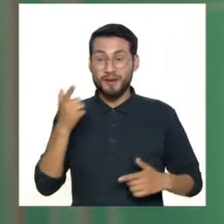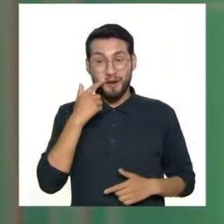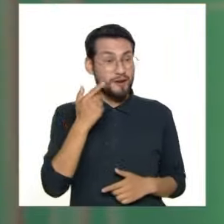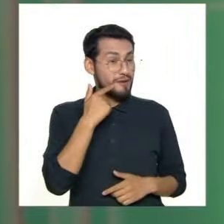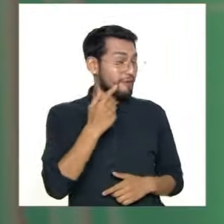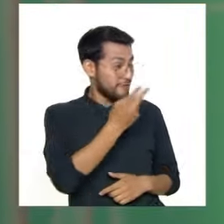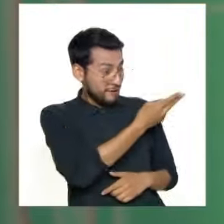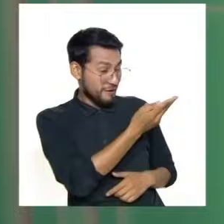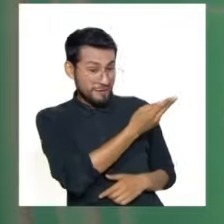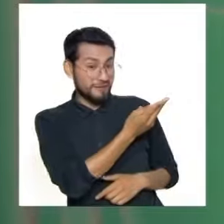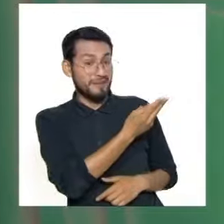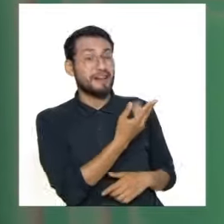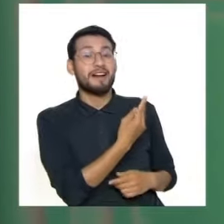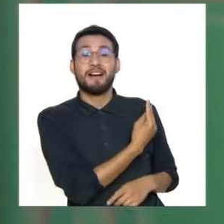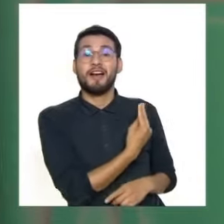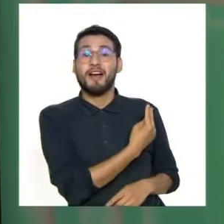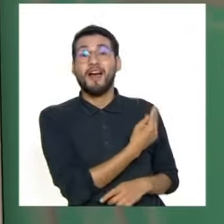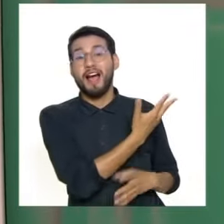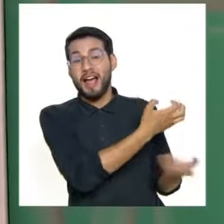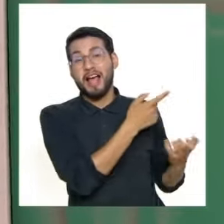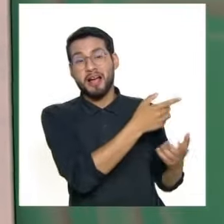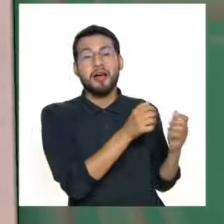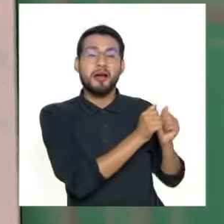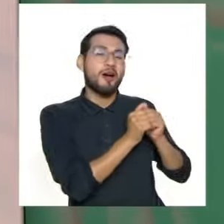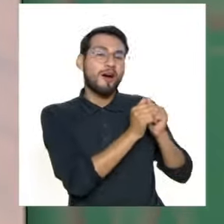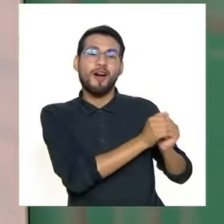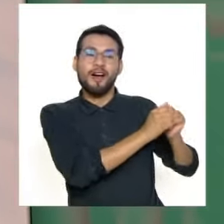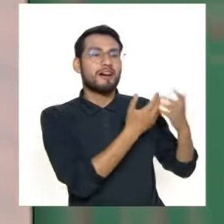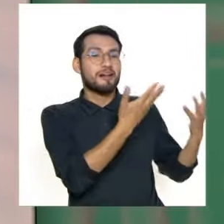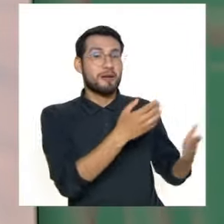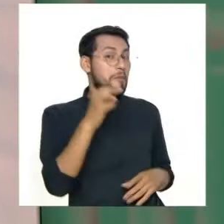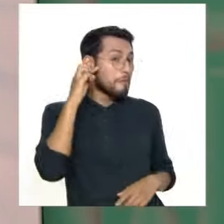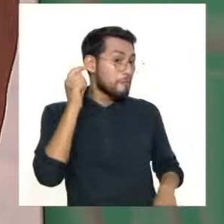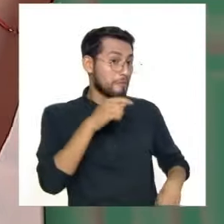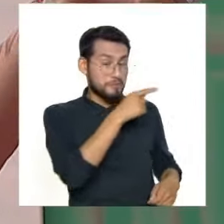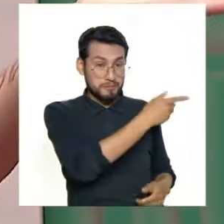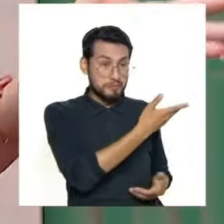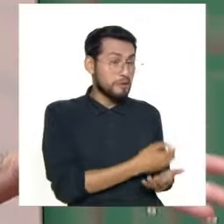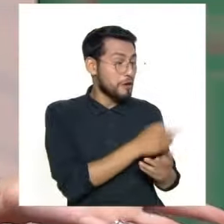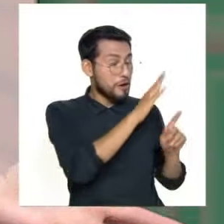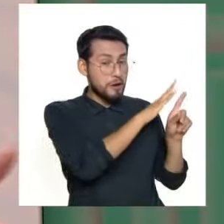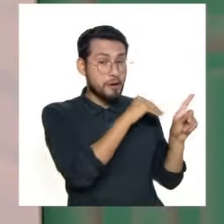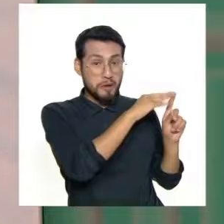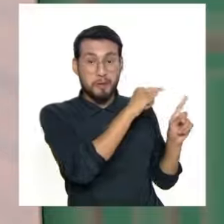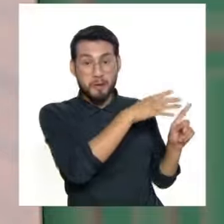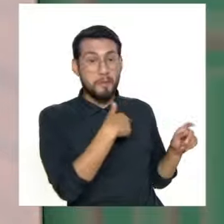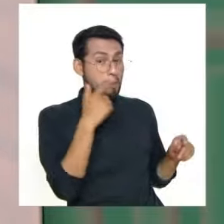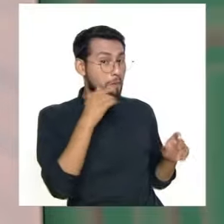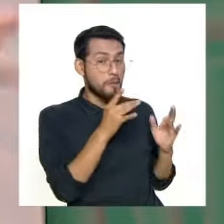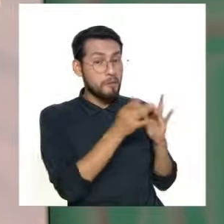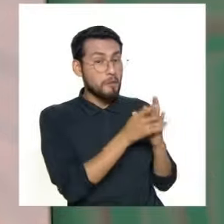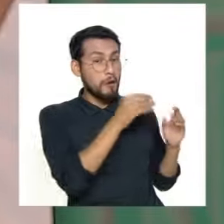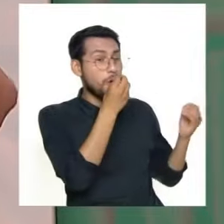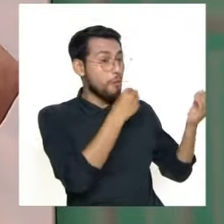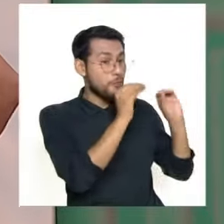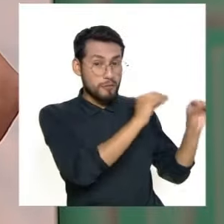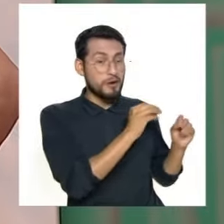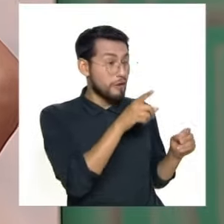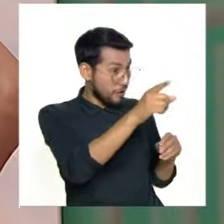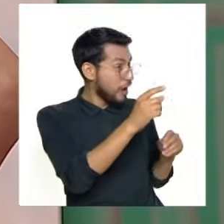y el señorito también quieren seguir juntos engrose y por eso es que pisu no engría mi con la comida así